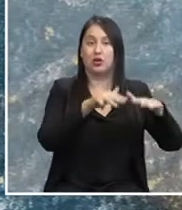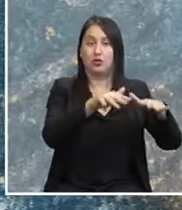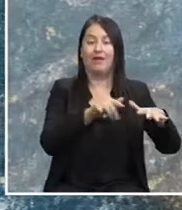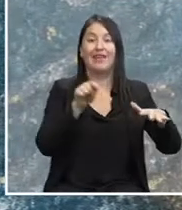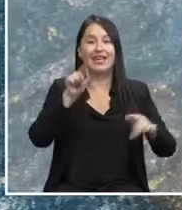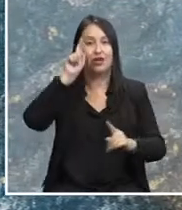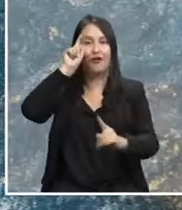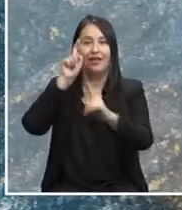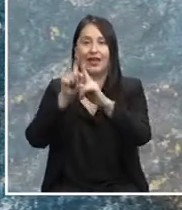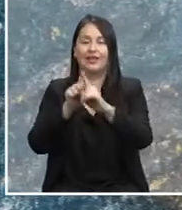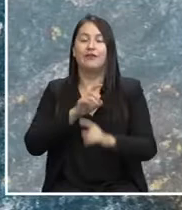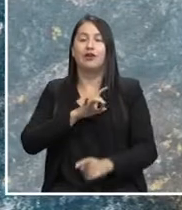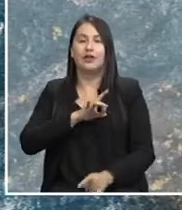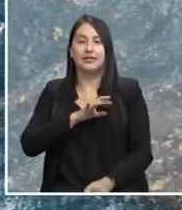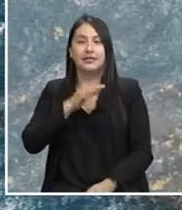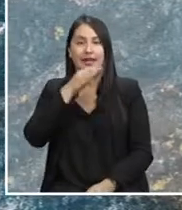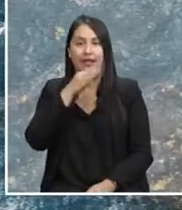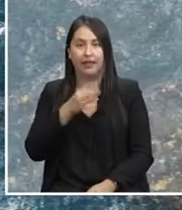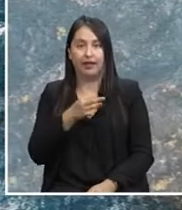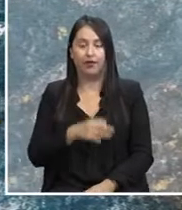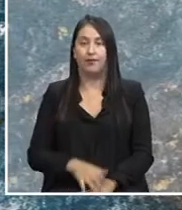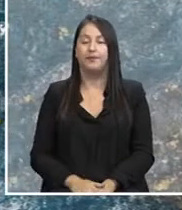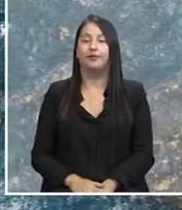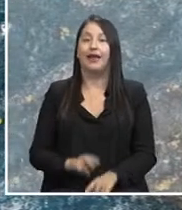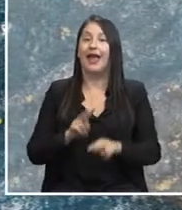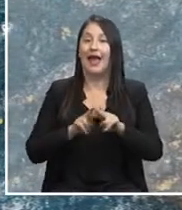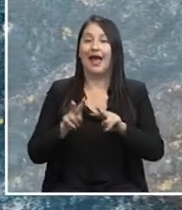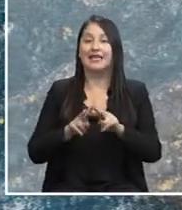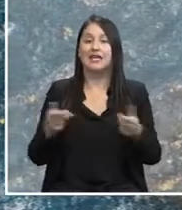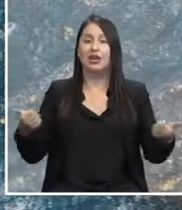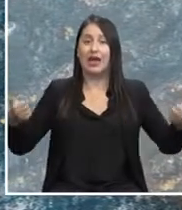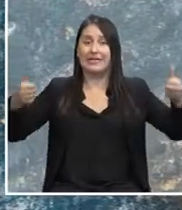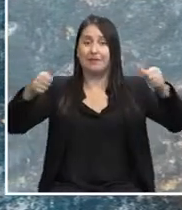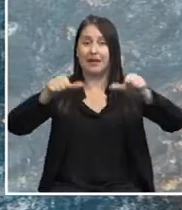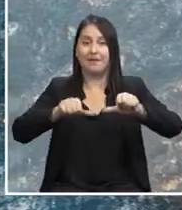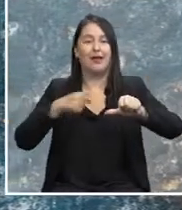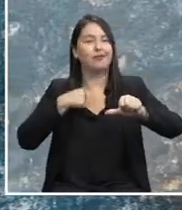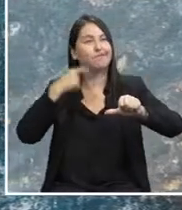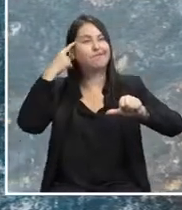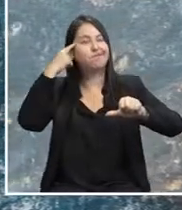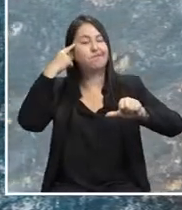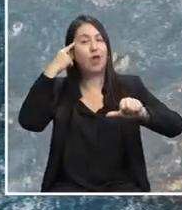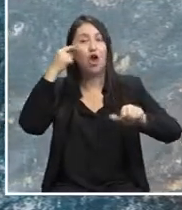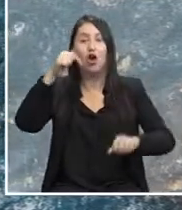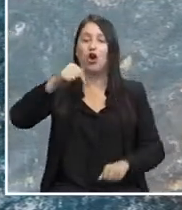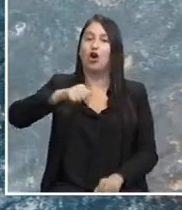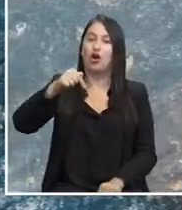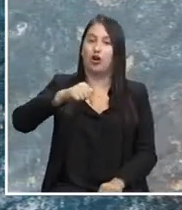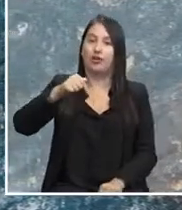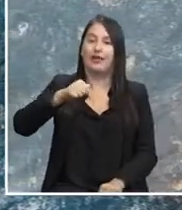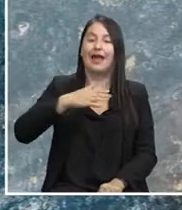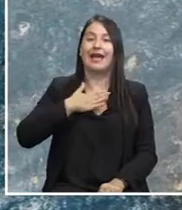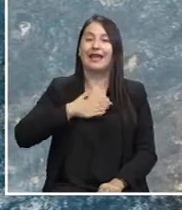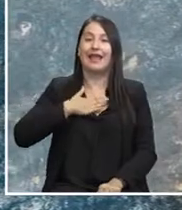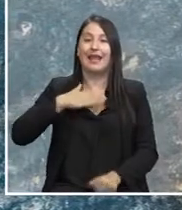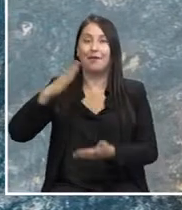es, haciendo un experimento mental, digamos, okay, digamos que hoy día queremos alcanzar el objetivo.